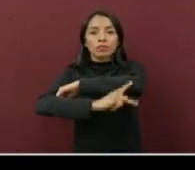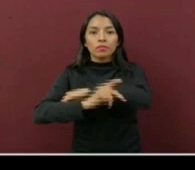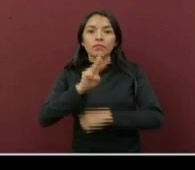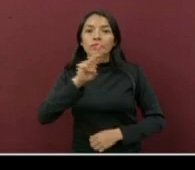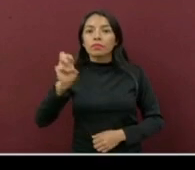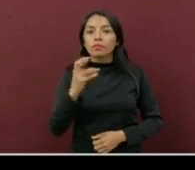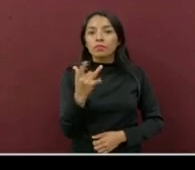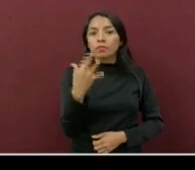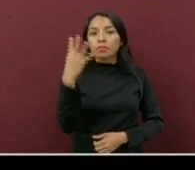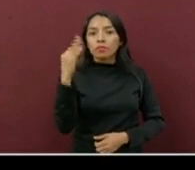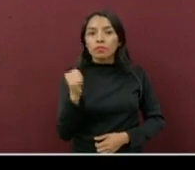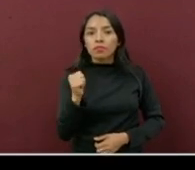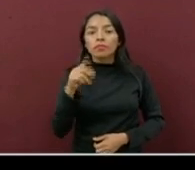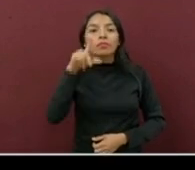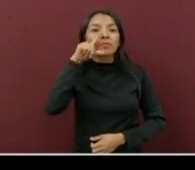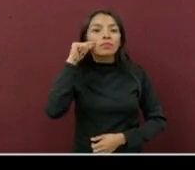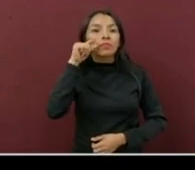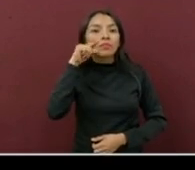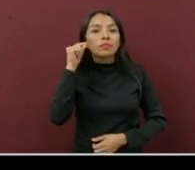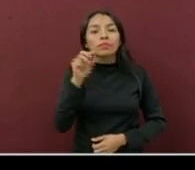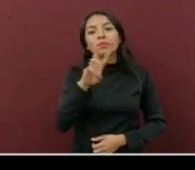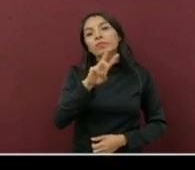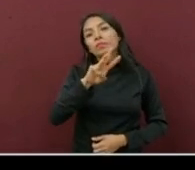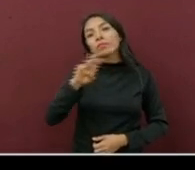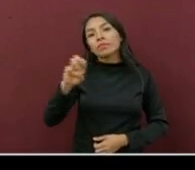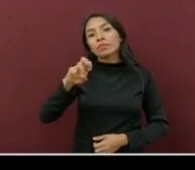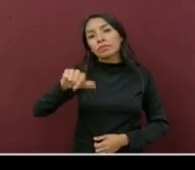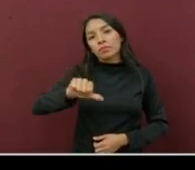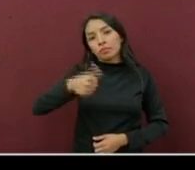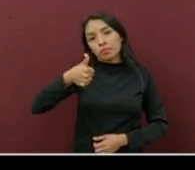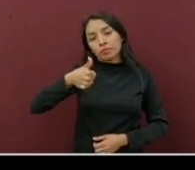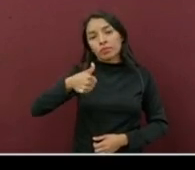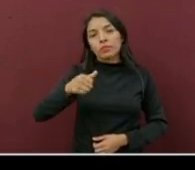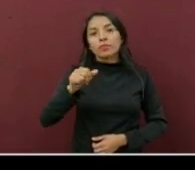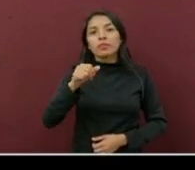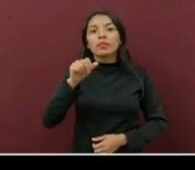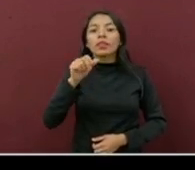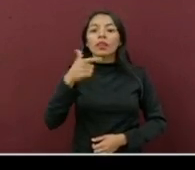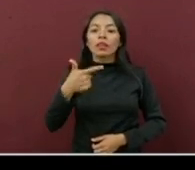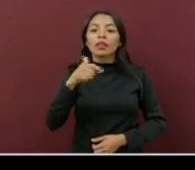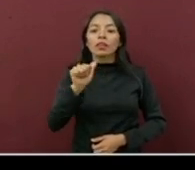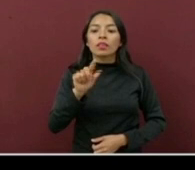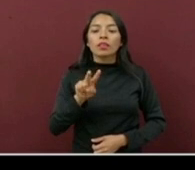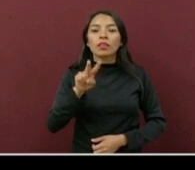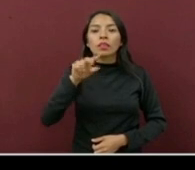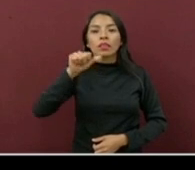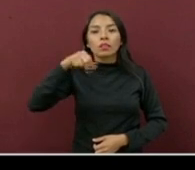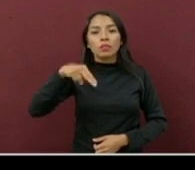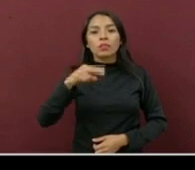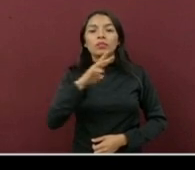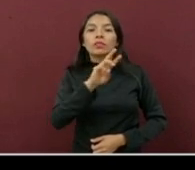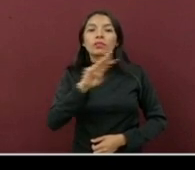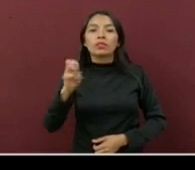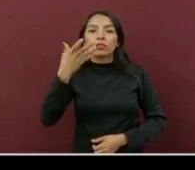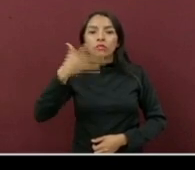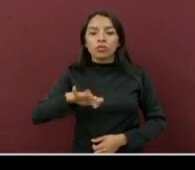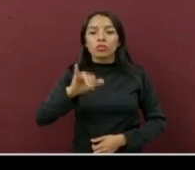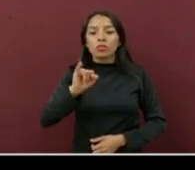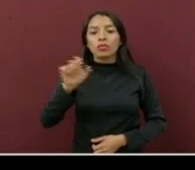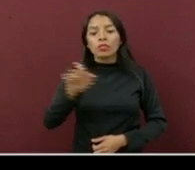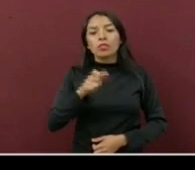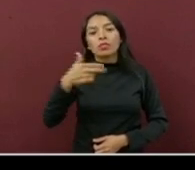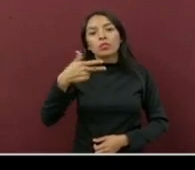359 emiliano zapata 311 y úrsulo galván 310 wat